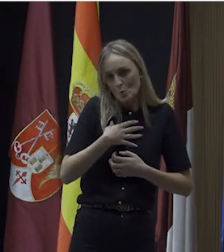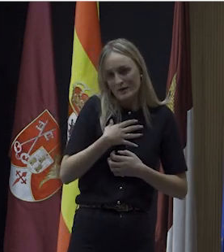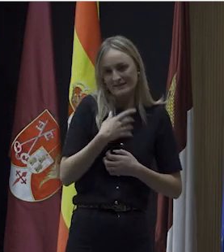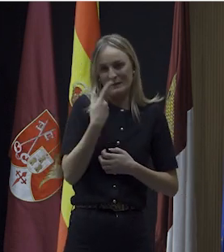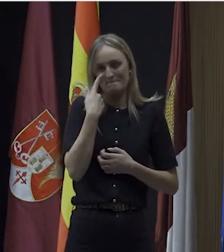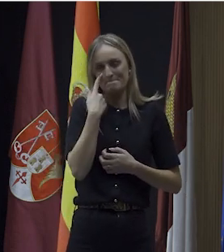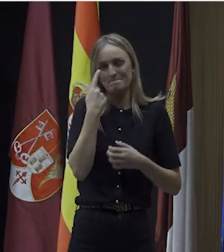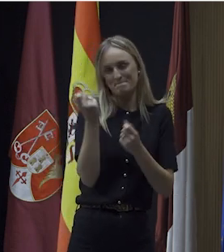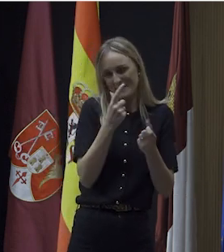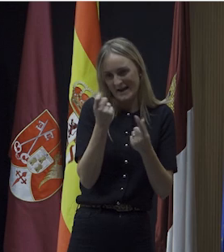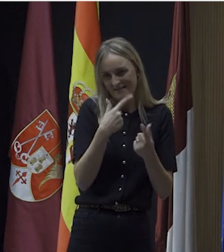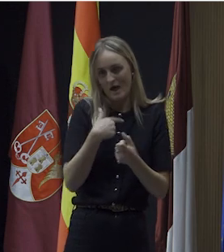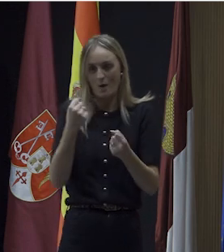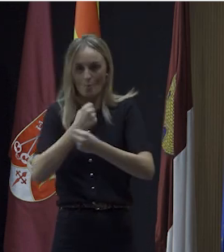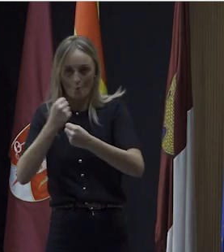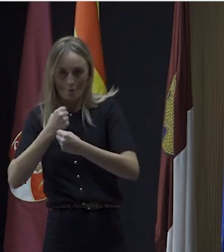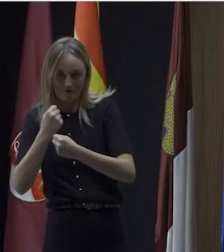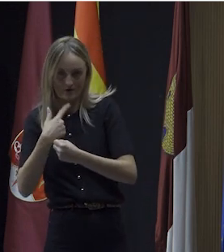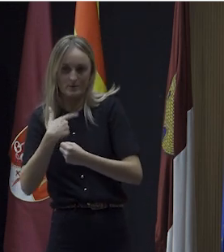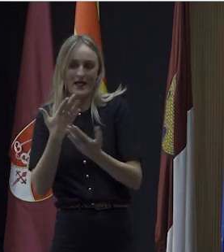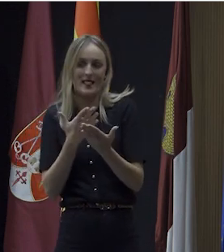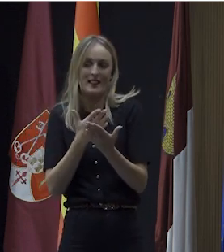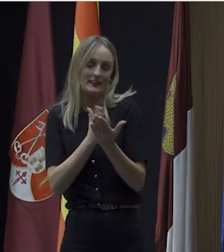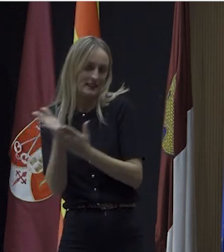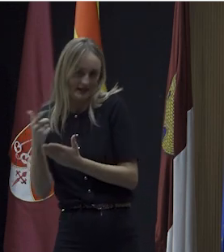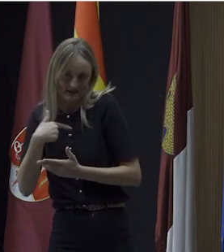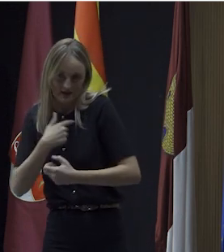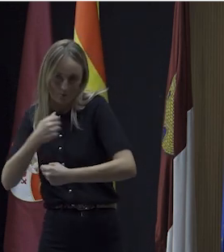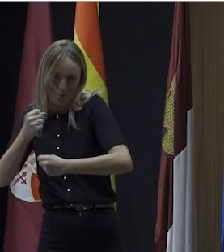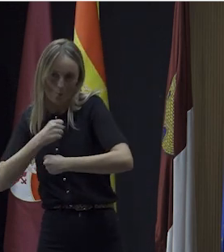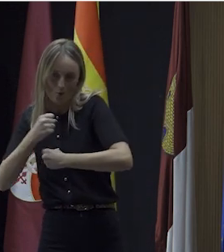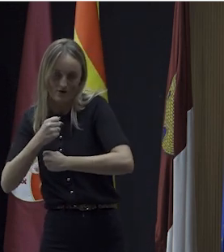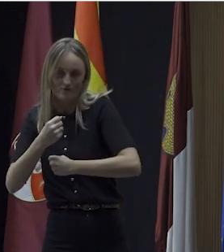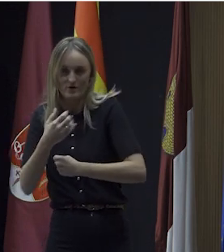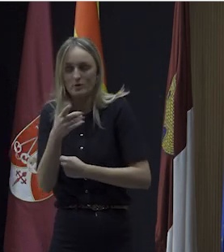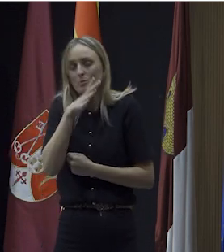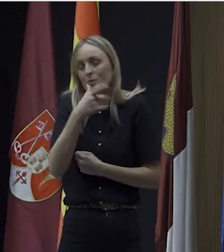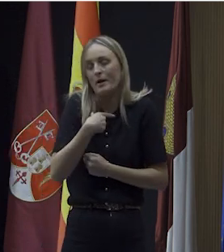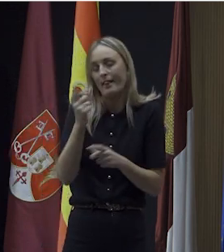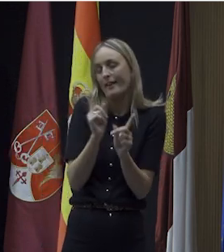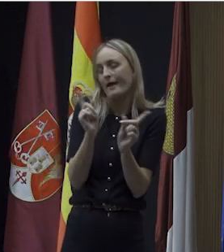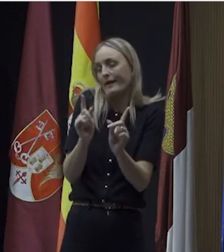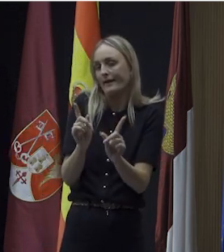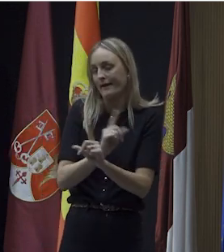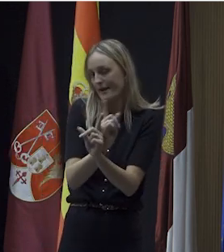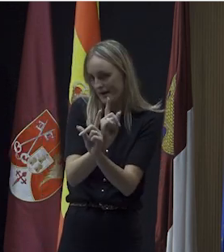descartar siempre el infarto. No, antes de decir, no, es que está nervioso. Pero como causa, no es una causa